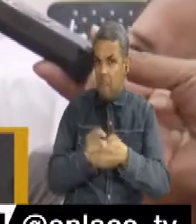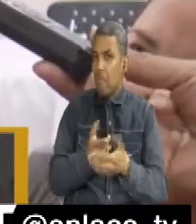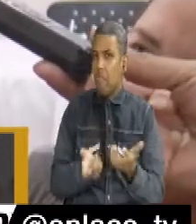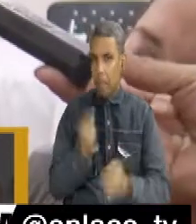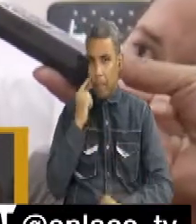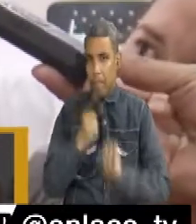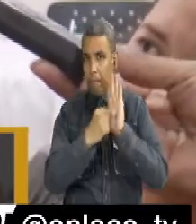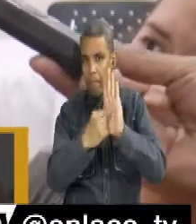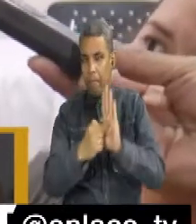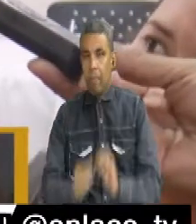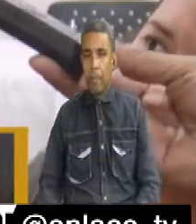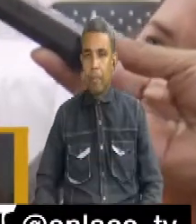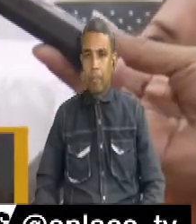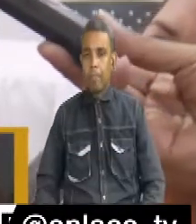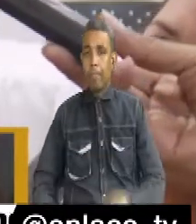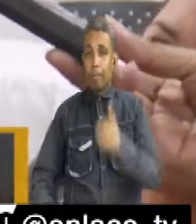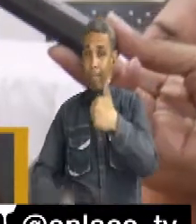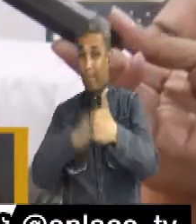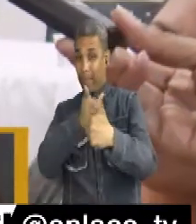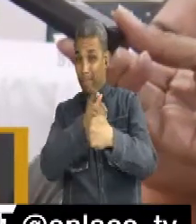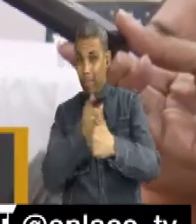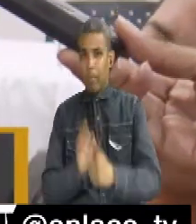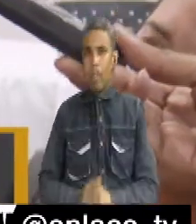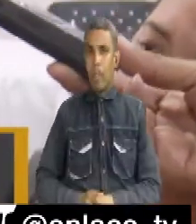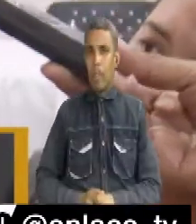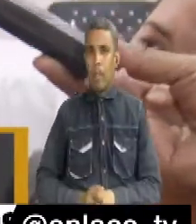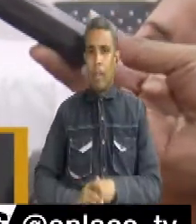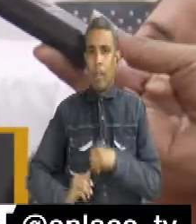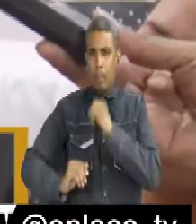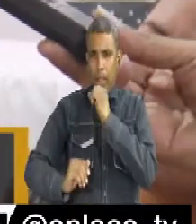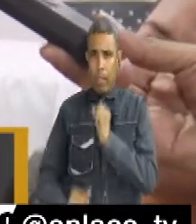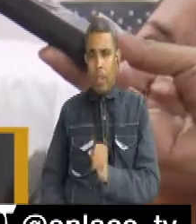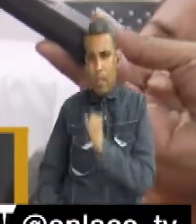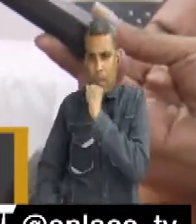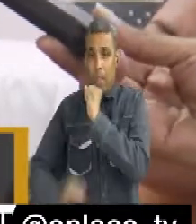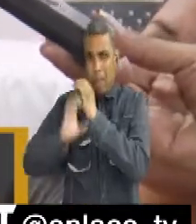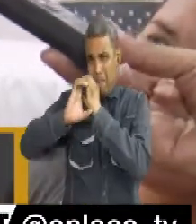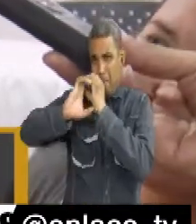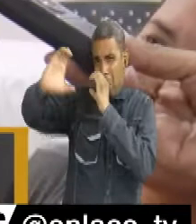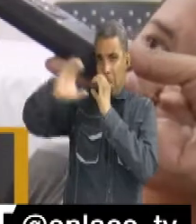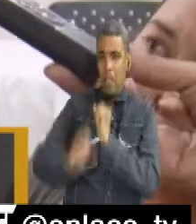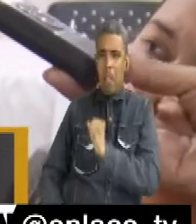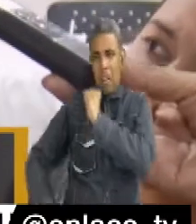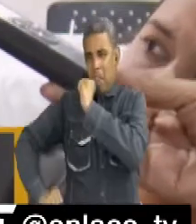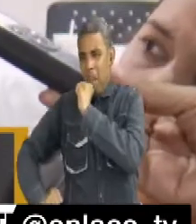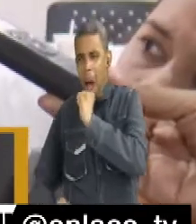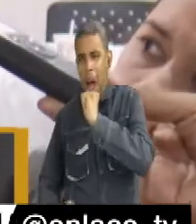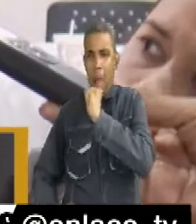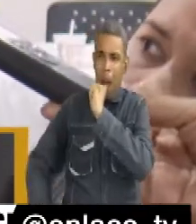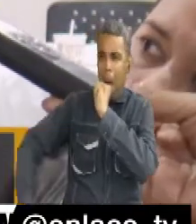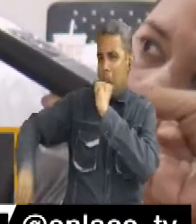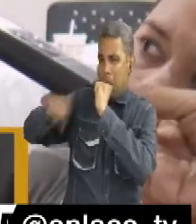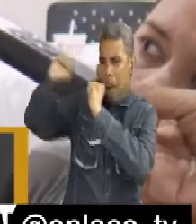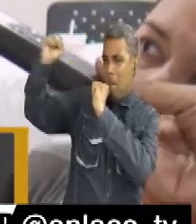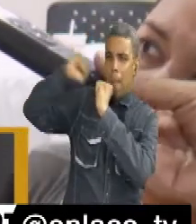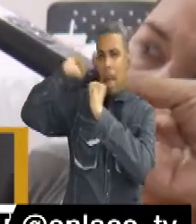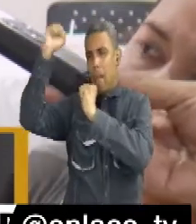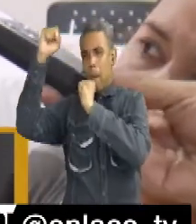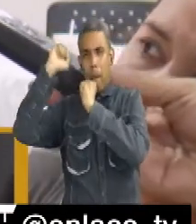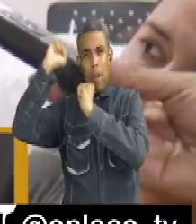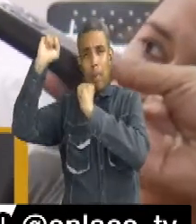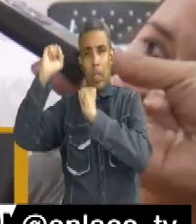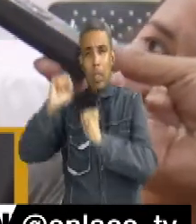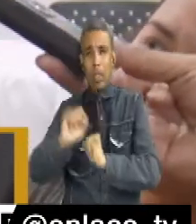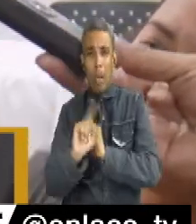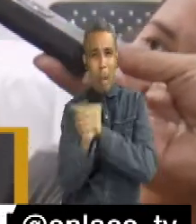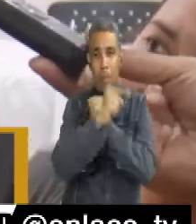Queda rotundamente prohibido el perifoneo para ninguno de los comités, esto con el ánimo de garantizar la tranquilidad